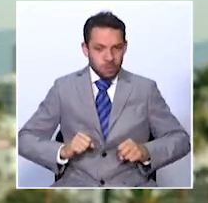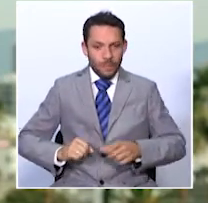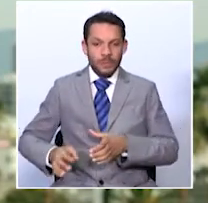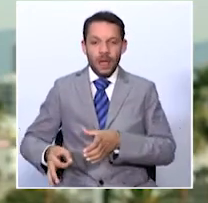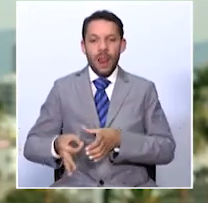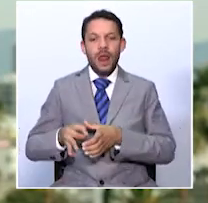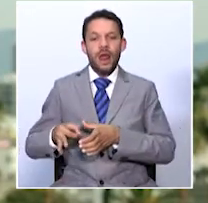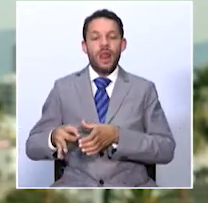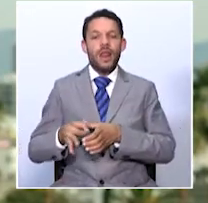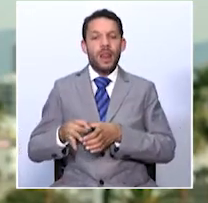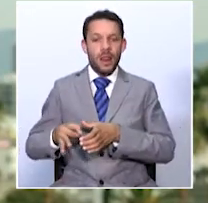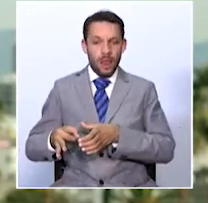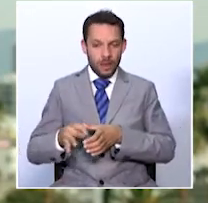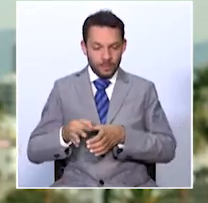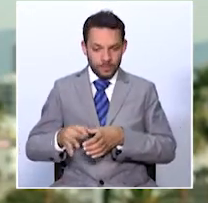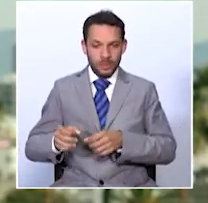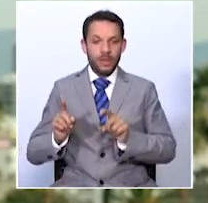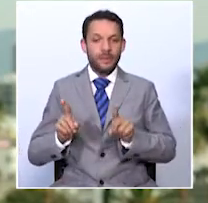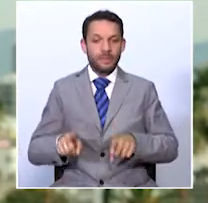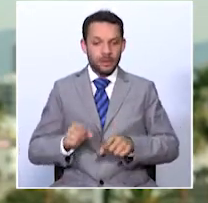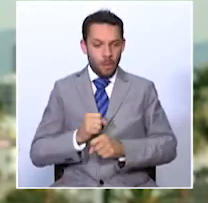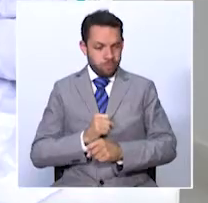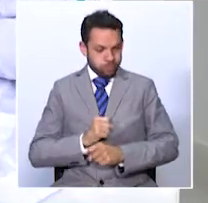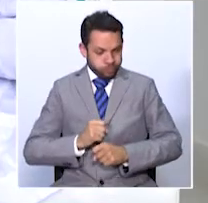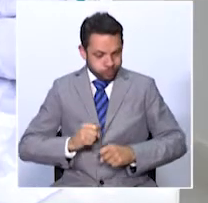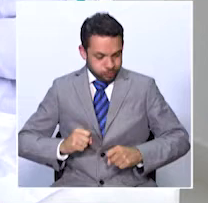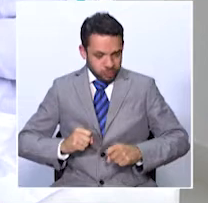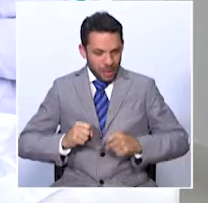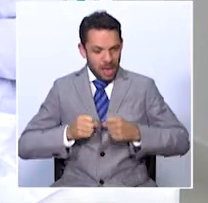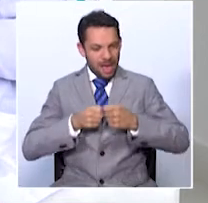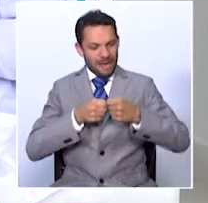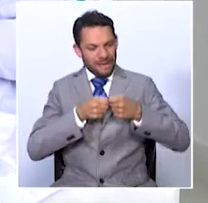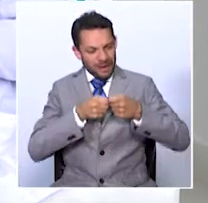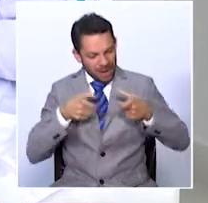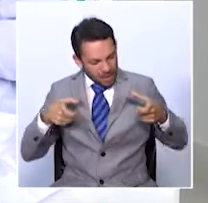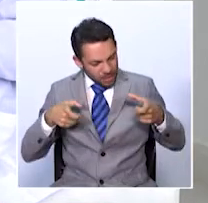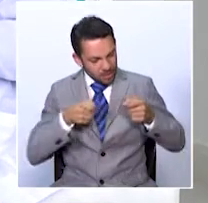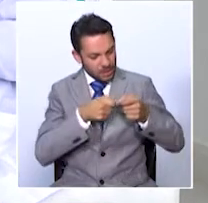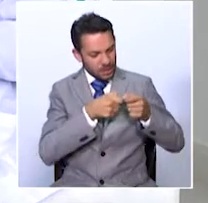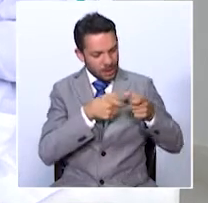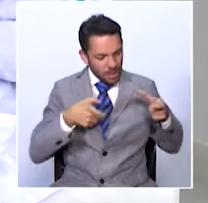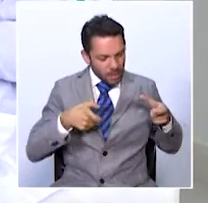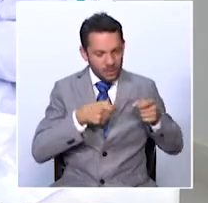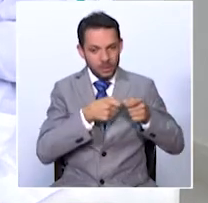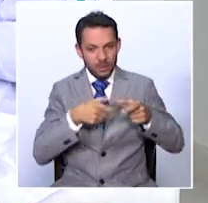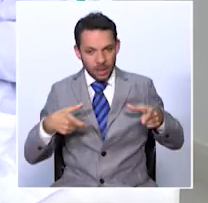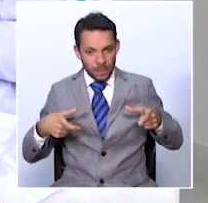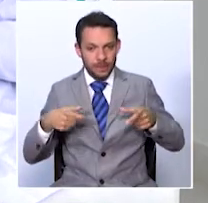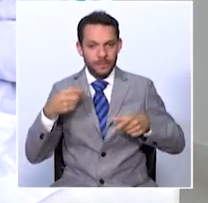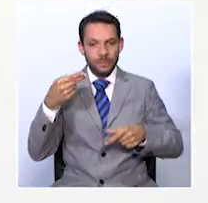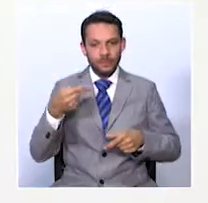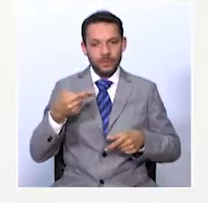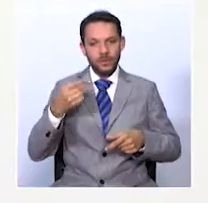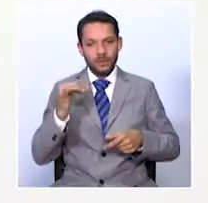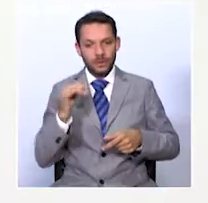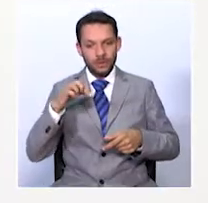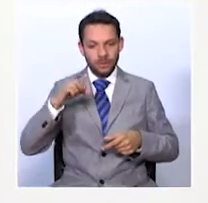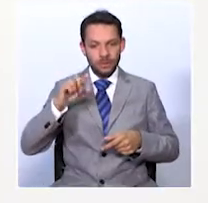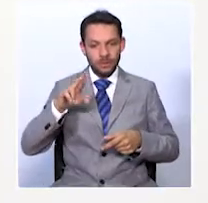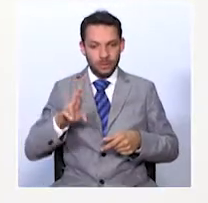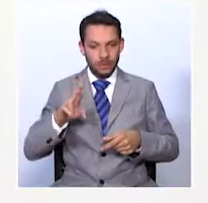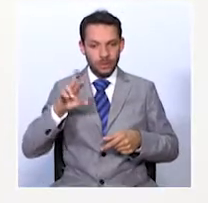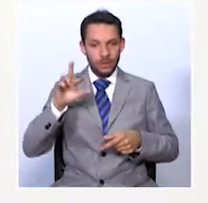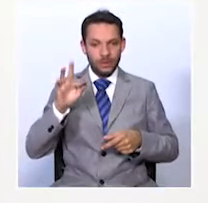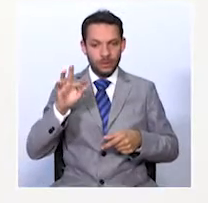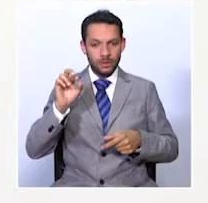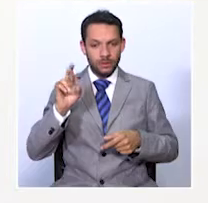que pasa es que se amplían también, se agrandan, o sea que se llama hipertrofia. Y así la capacidad de la piel que